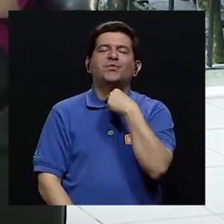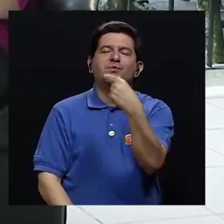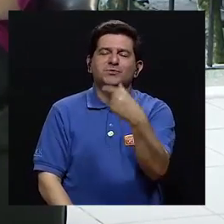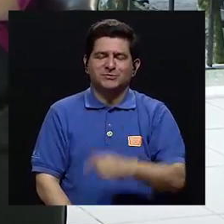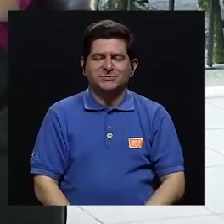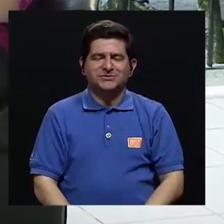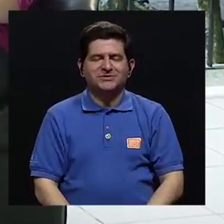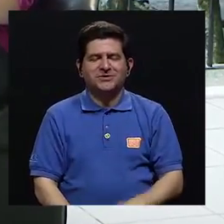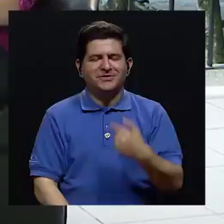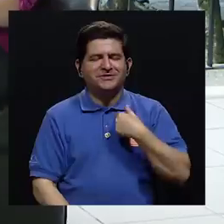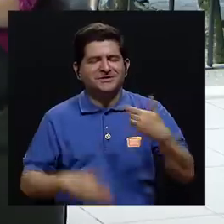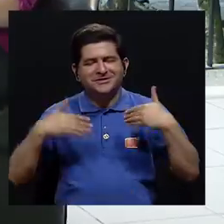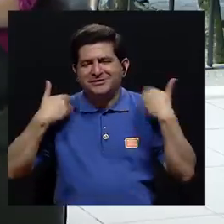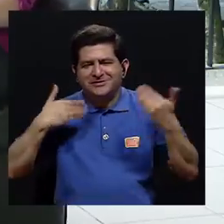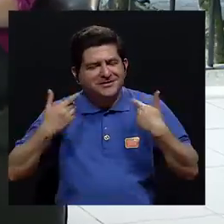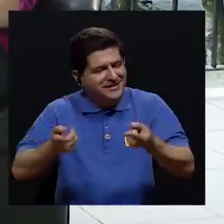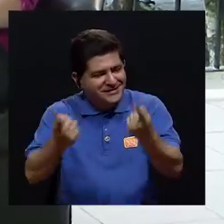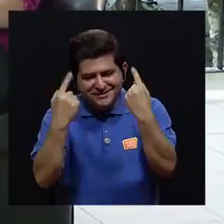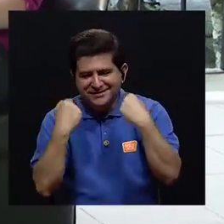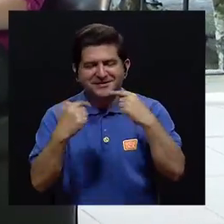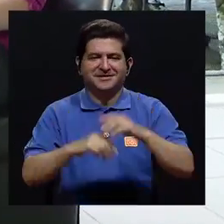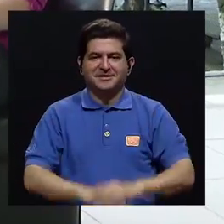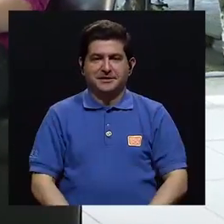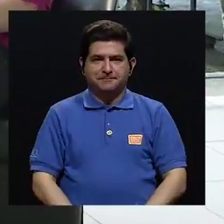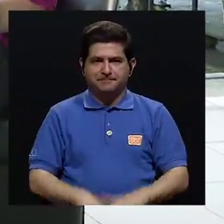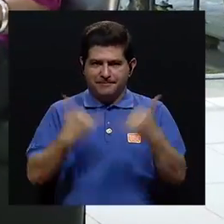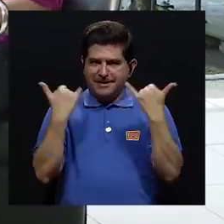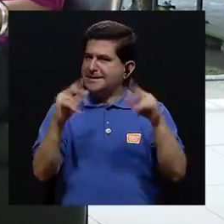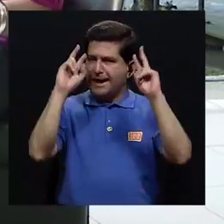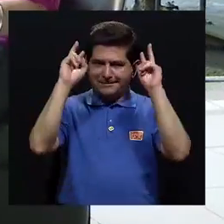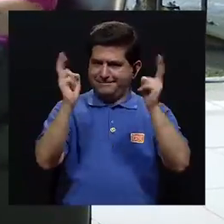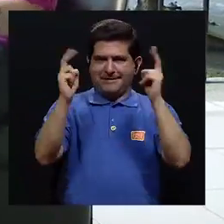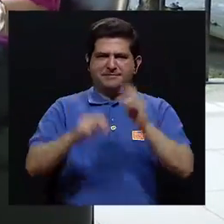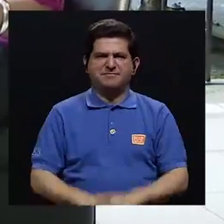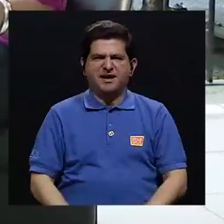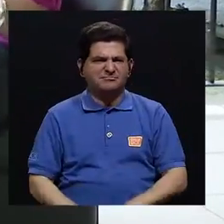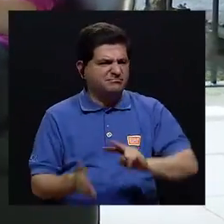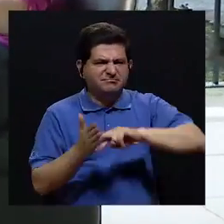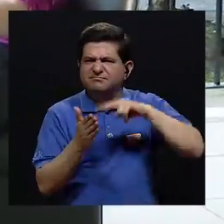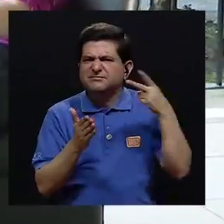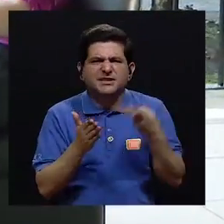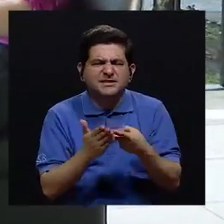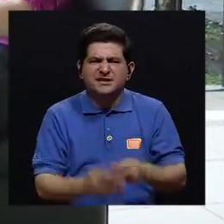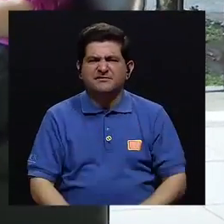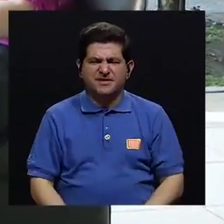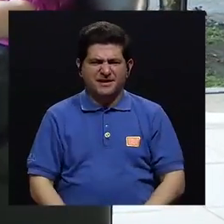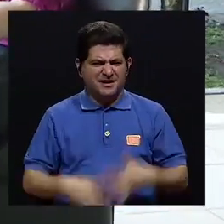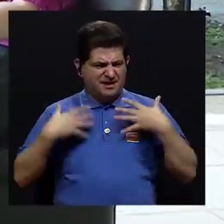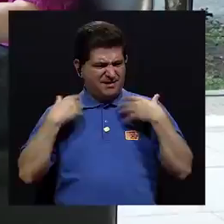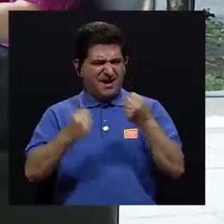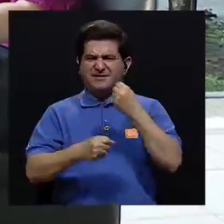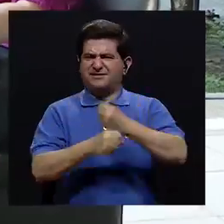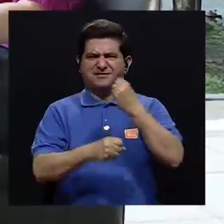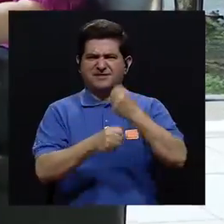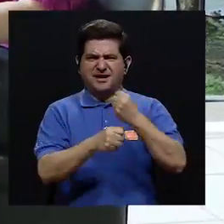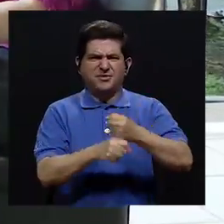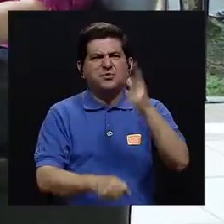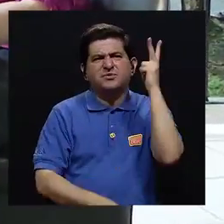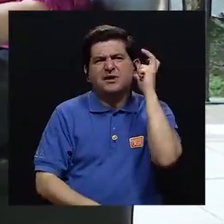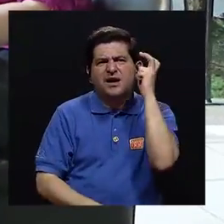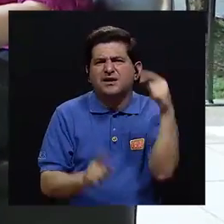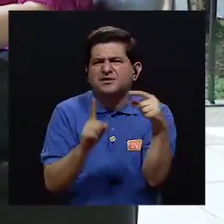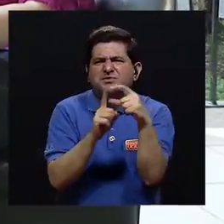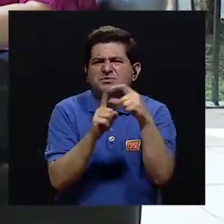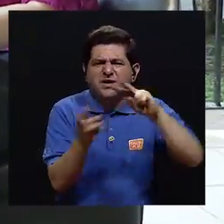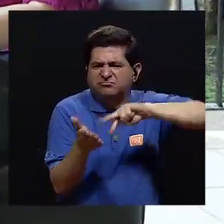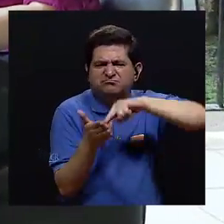placer, Fabiola. Súper encantada de estar aquí. Bueno, y entremos en materia de una vez. ¿De qué se trata la salud ocupacional? Cuando escuchamos